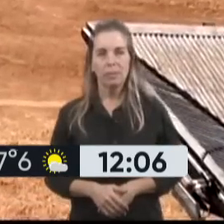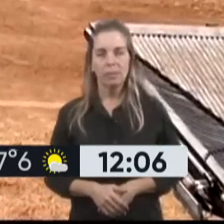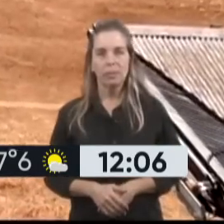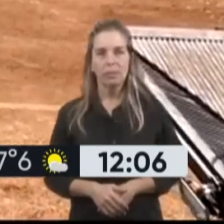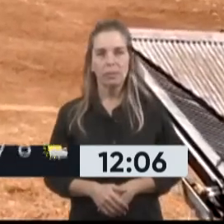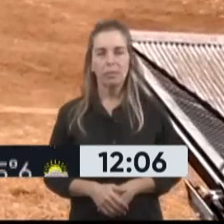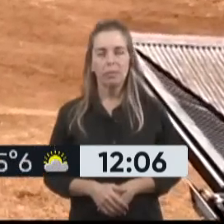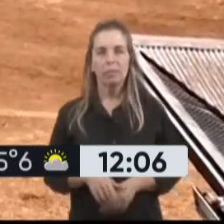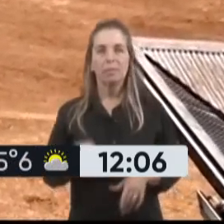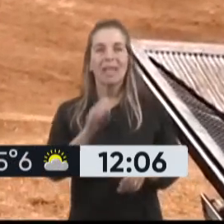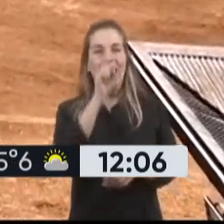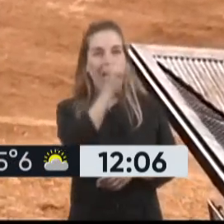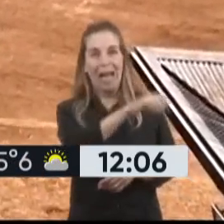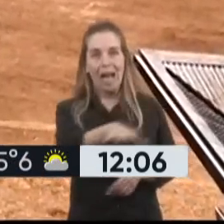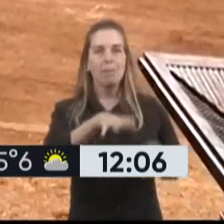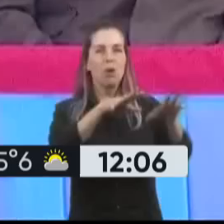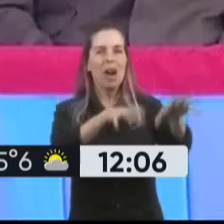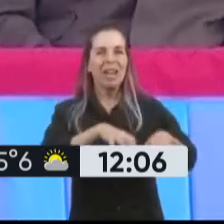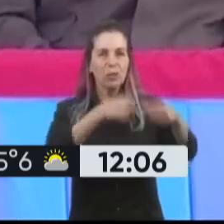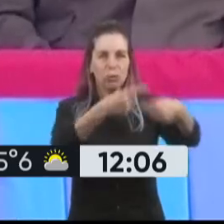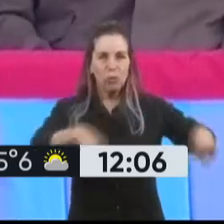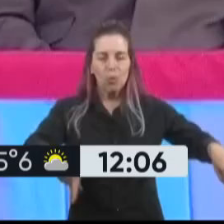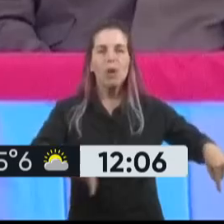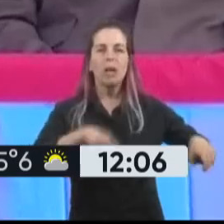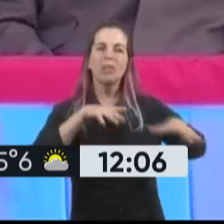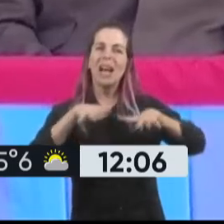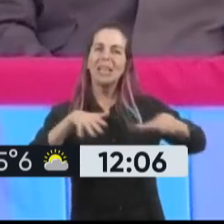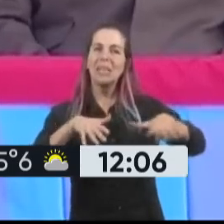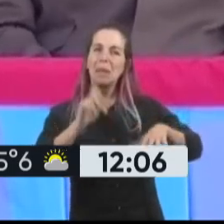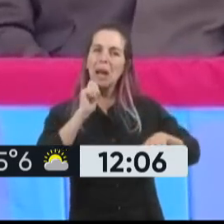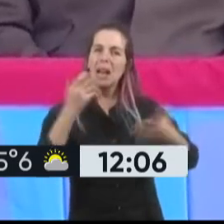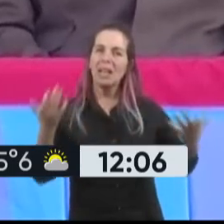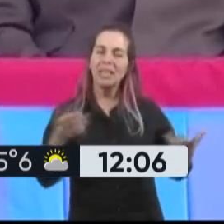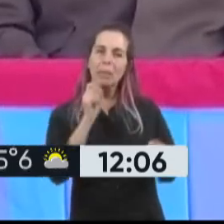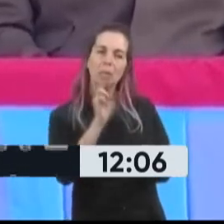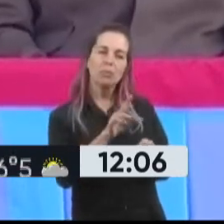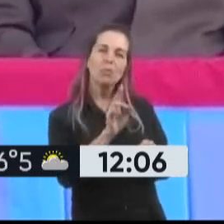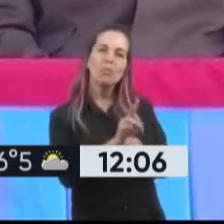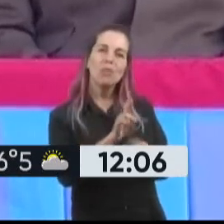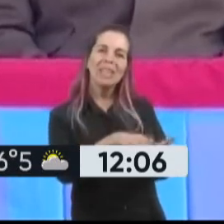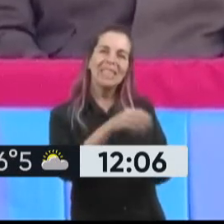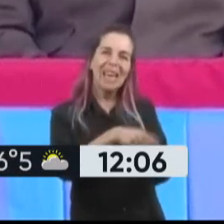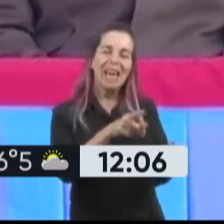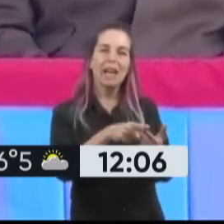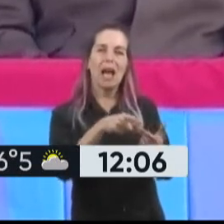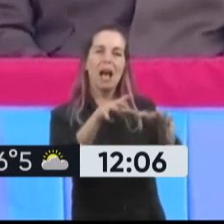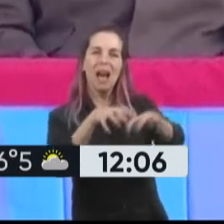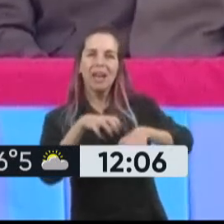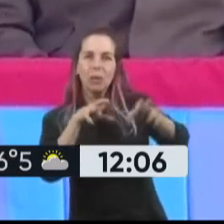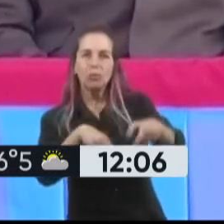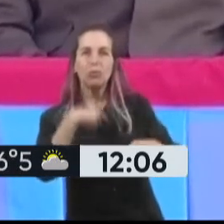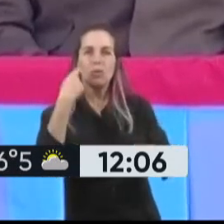Es una actividad que saca lo mejor de sí de los hombres, porque trabajar la tierra y domesticar lo salvaje no es otra cosa que